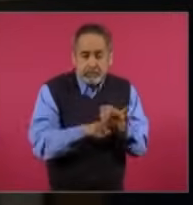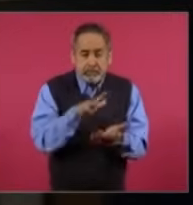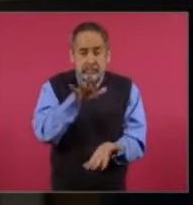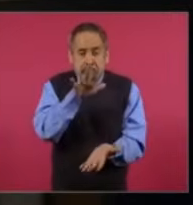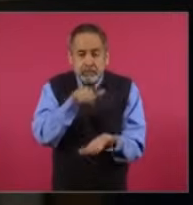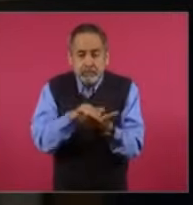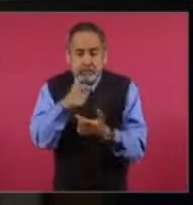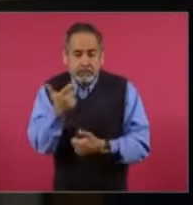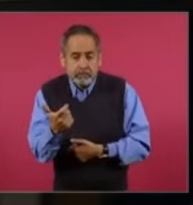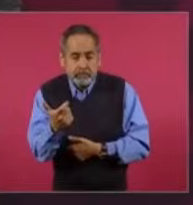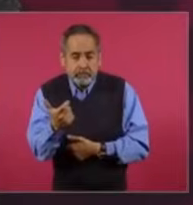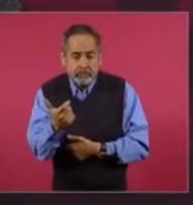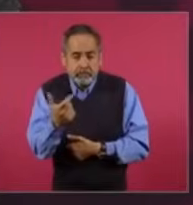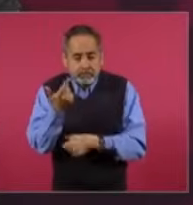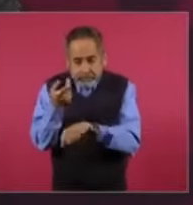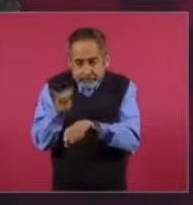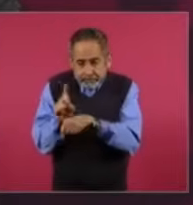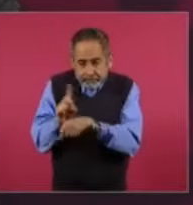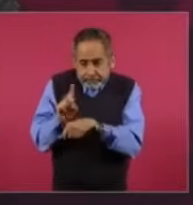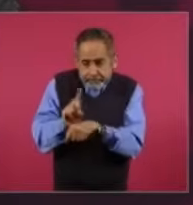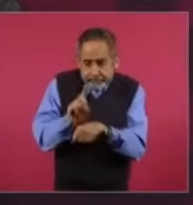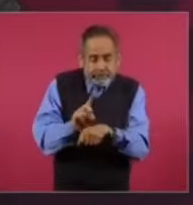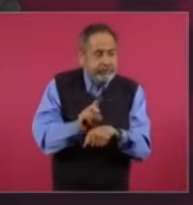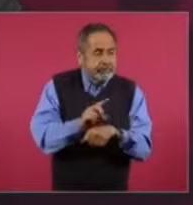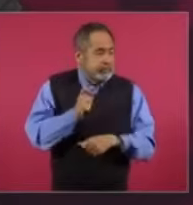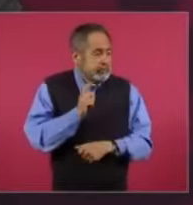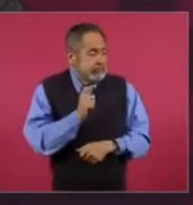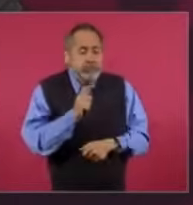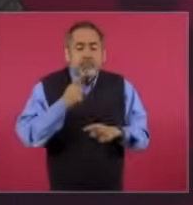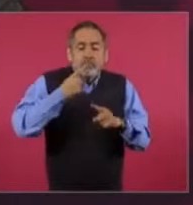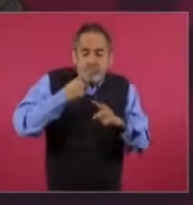5,000 pesos diarios